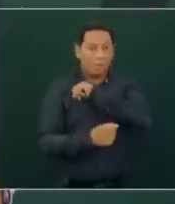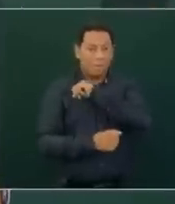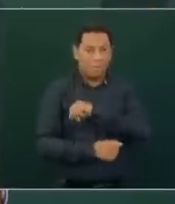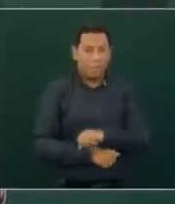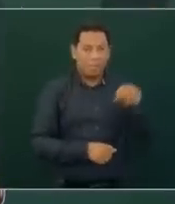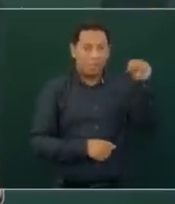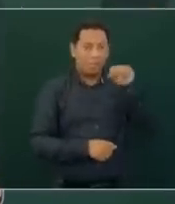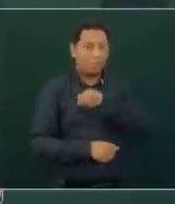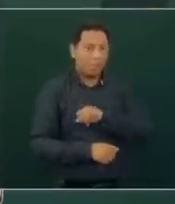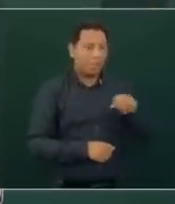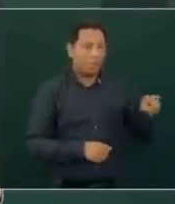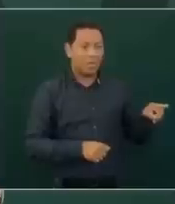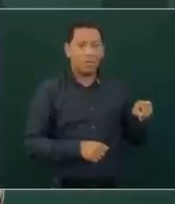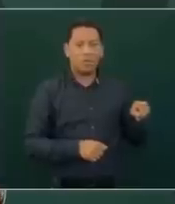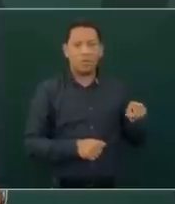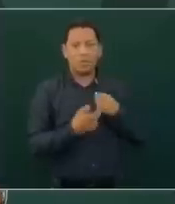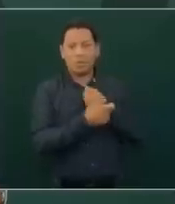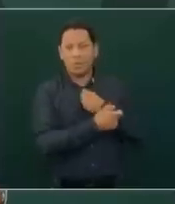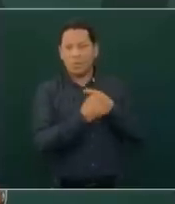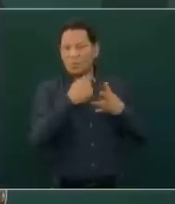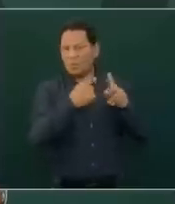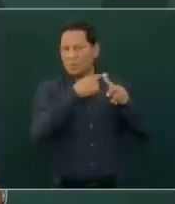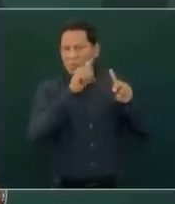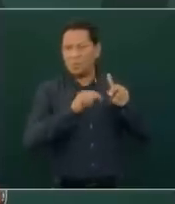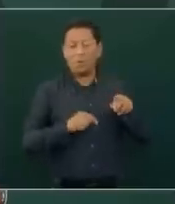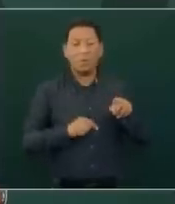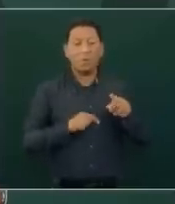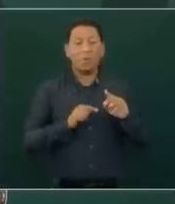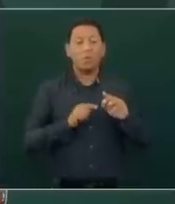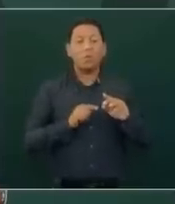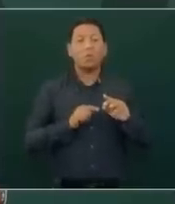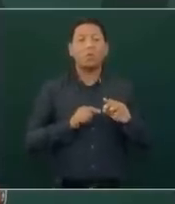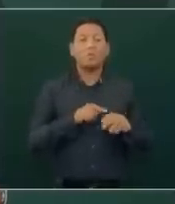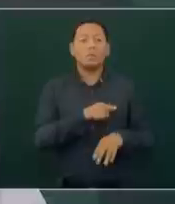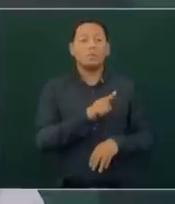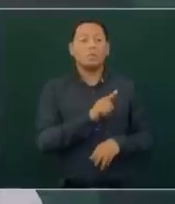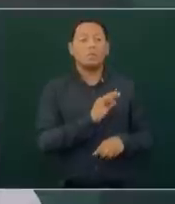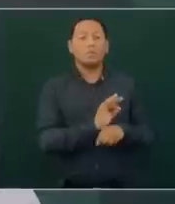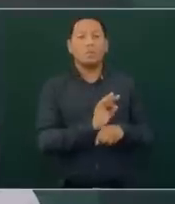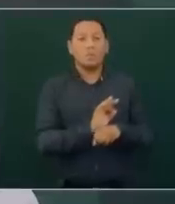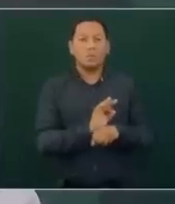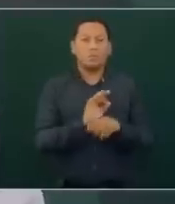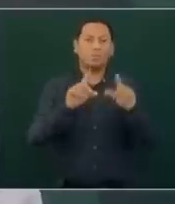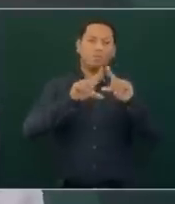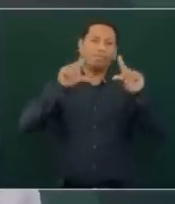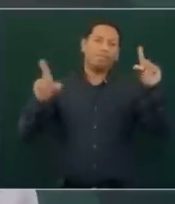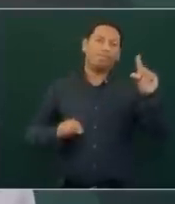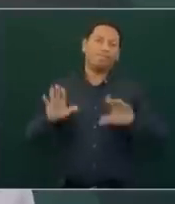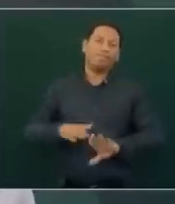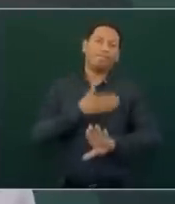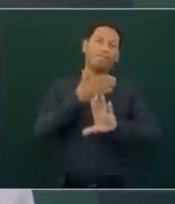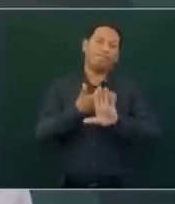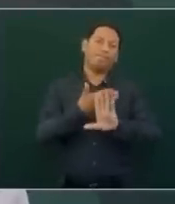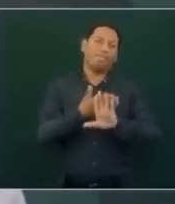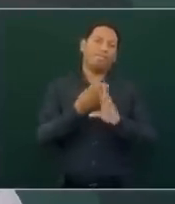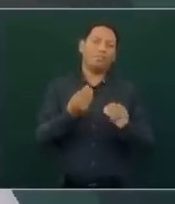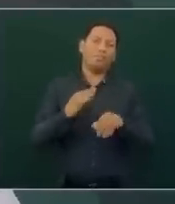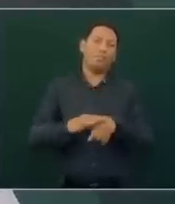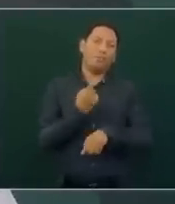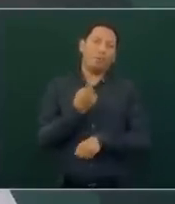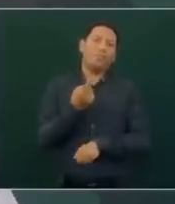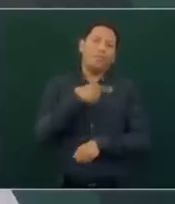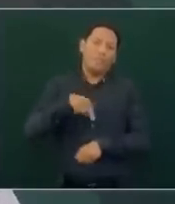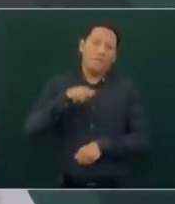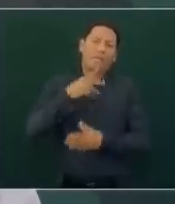blanco que tanto daño le han hecho al país. Los que se han dedicado a saquear a